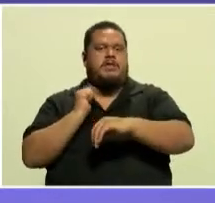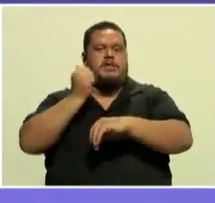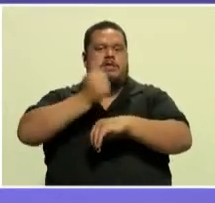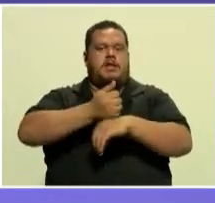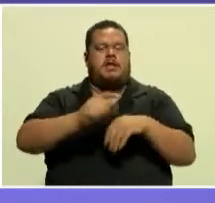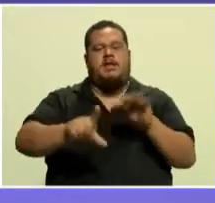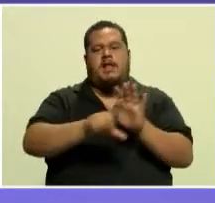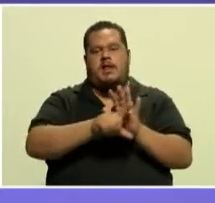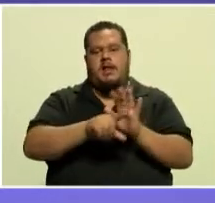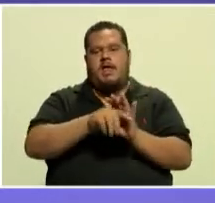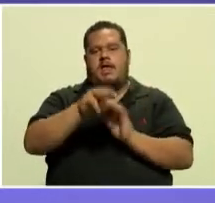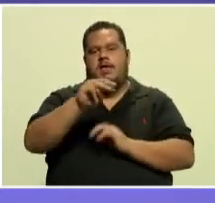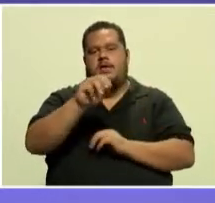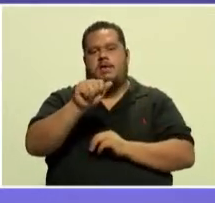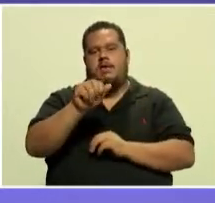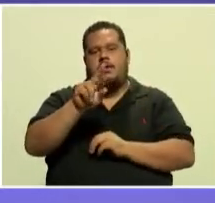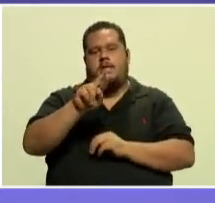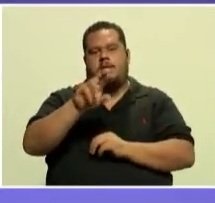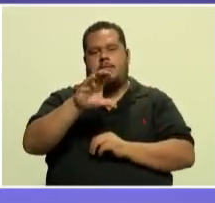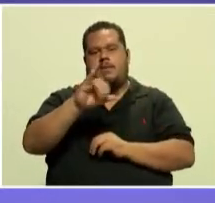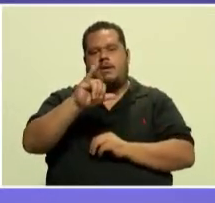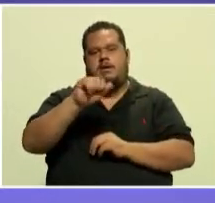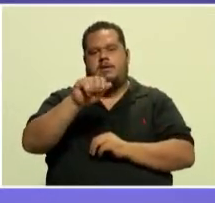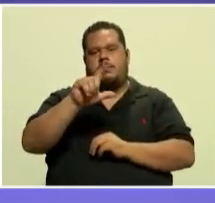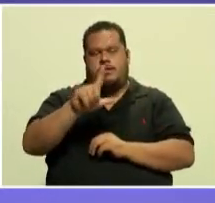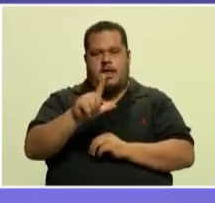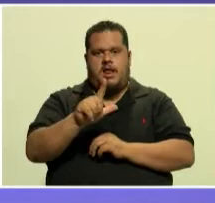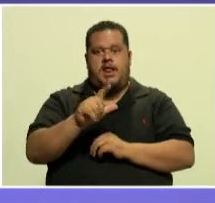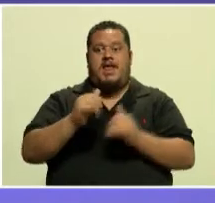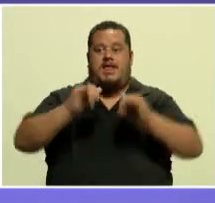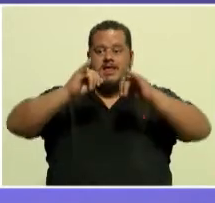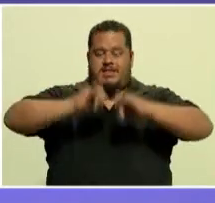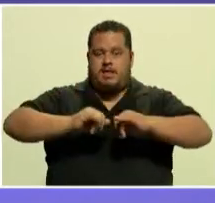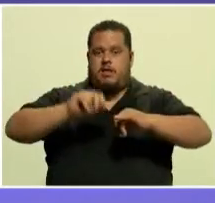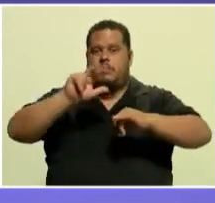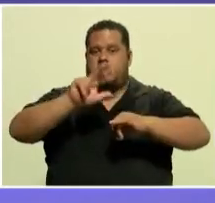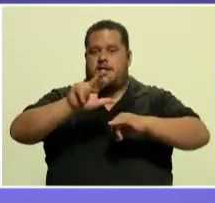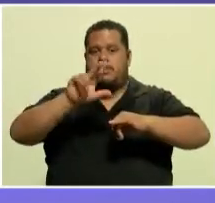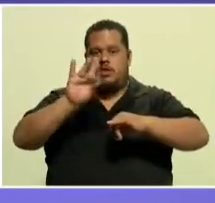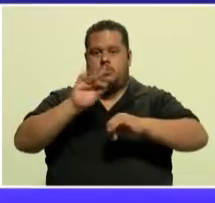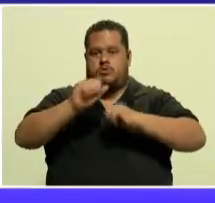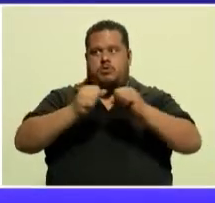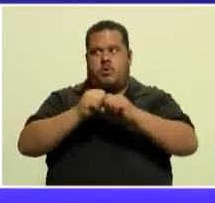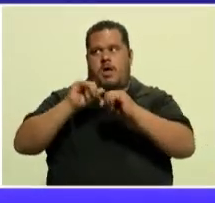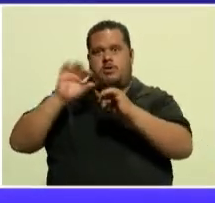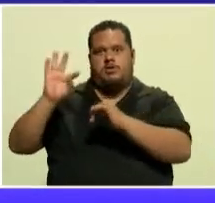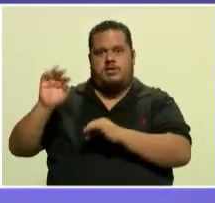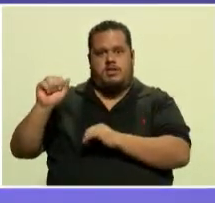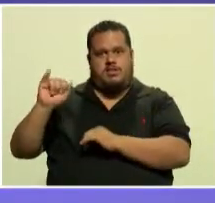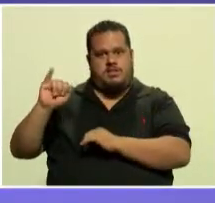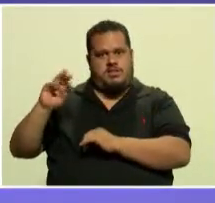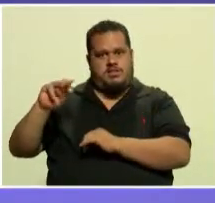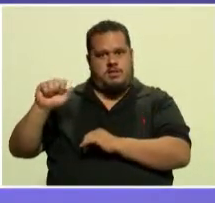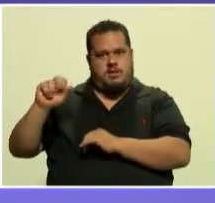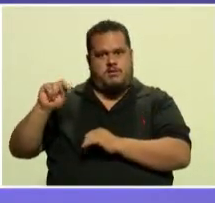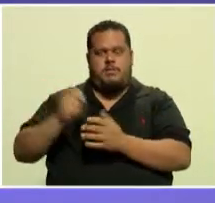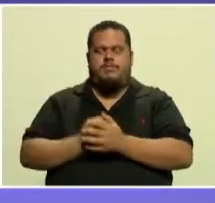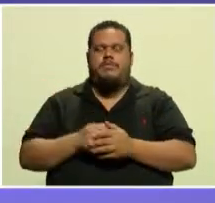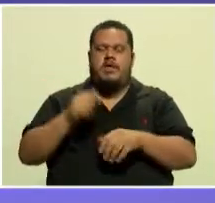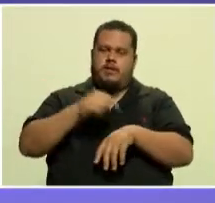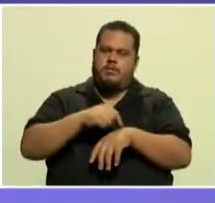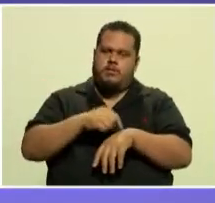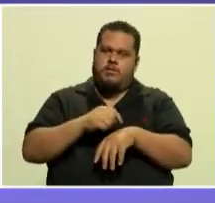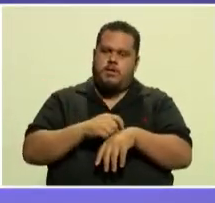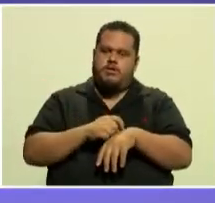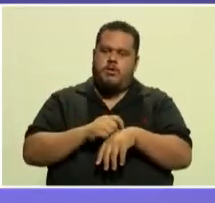ley marcial en Taiwán, que fue una ley marcial que duró 38 años. 38 años. Sí, en el momento del levantamiento